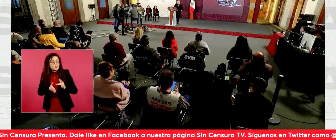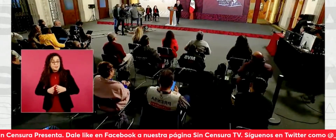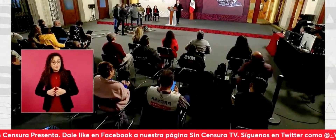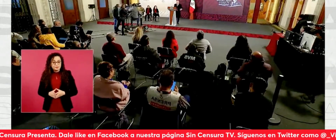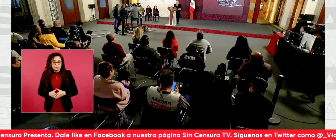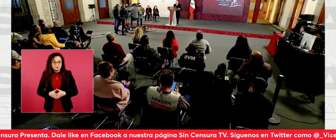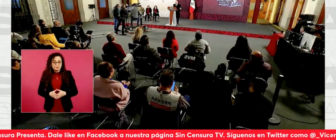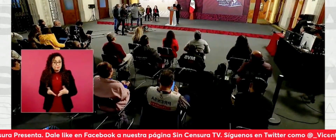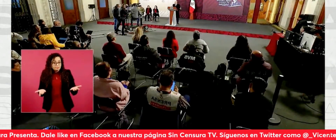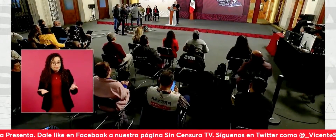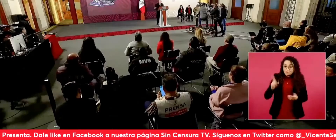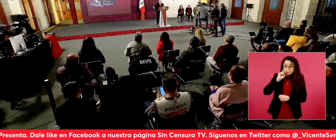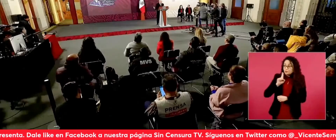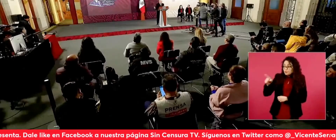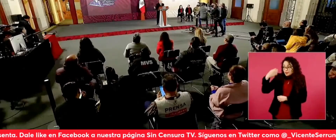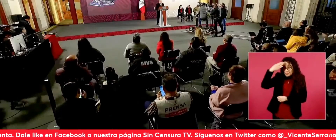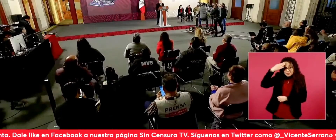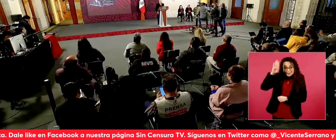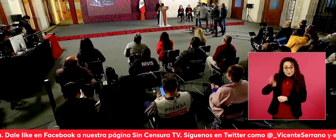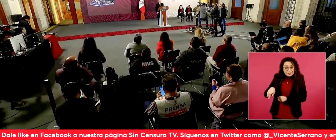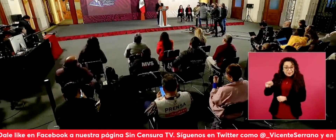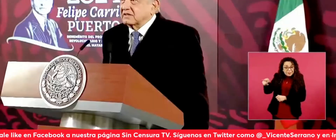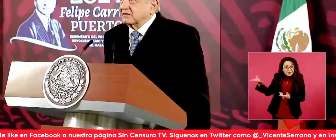Pobrecita la señora, o sea,